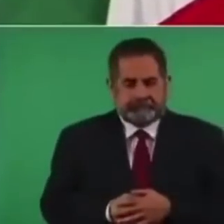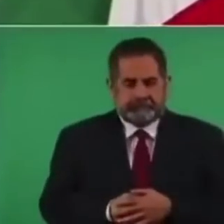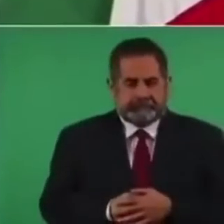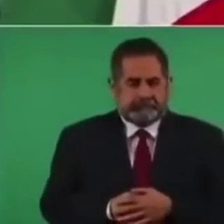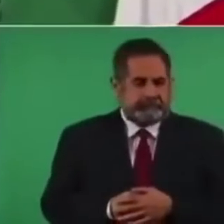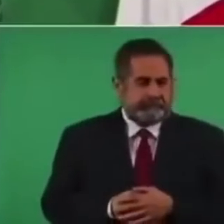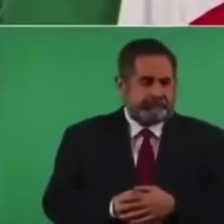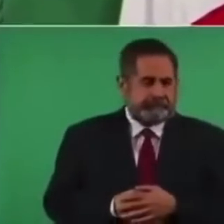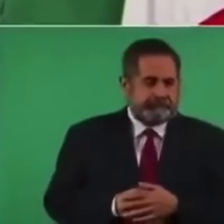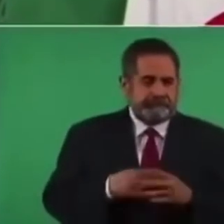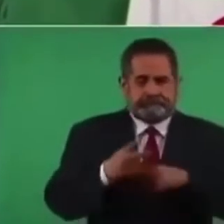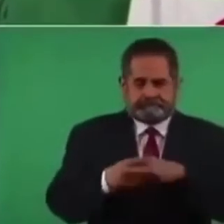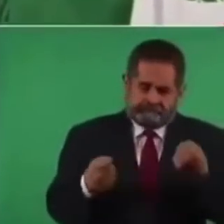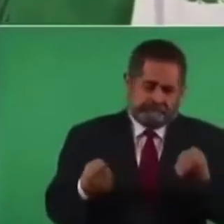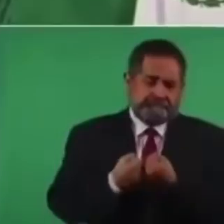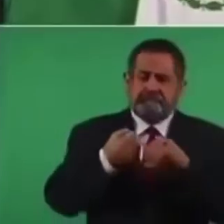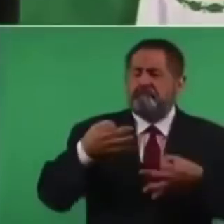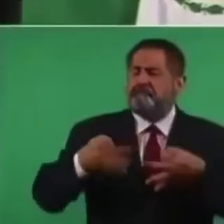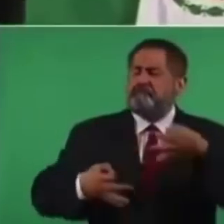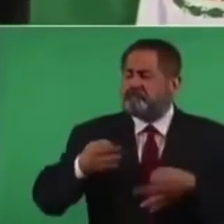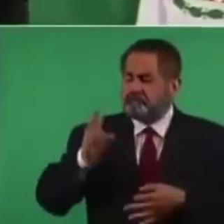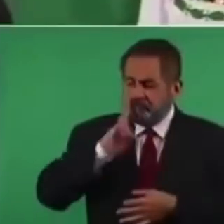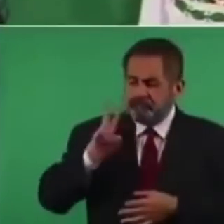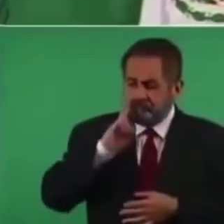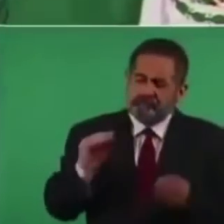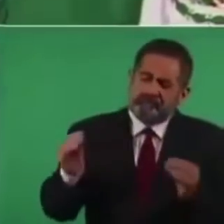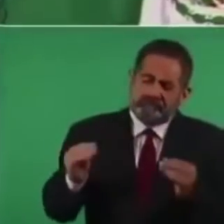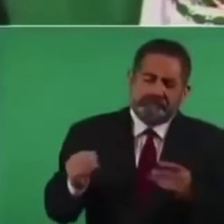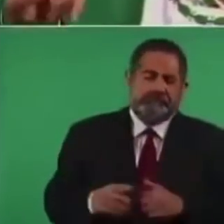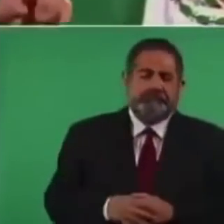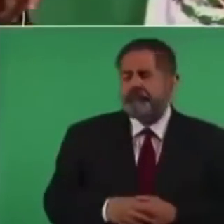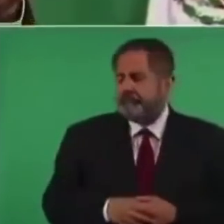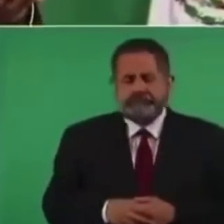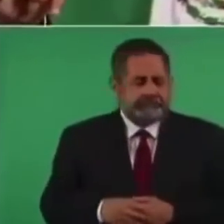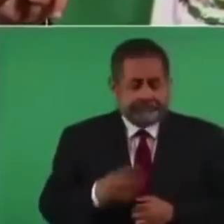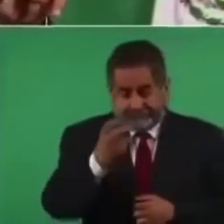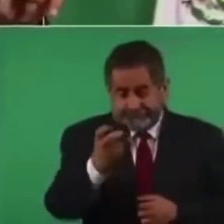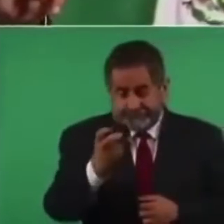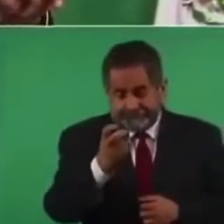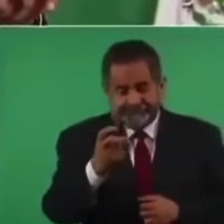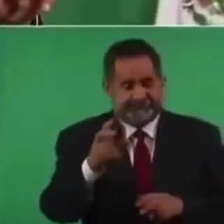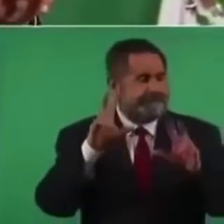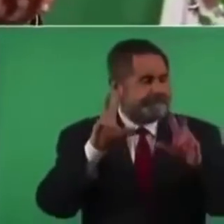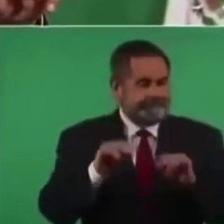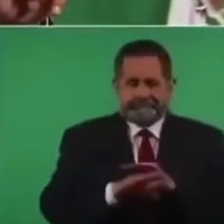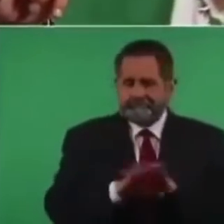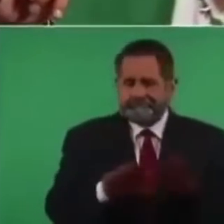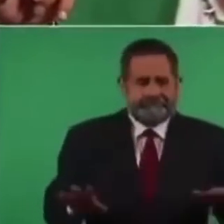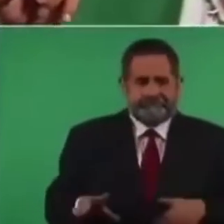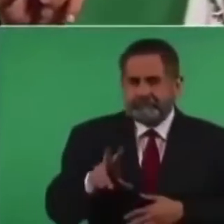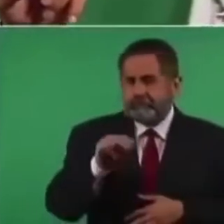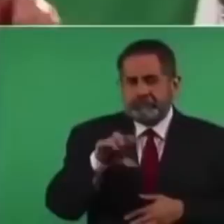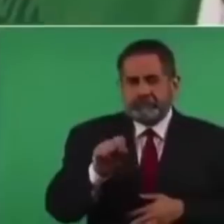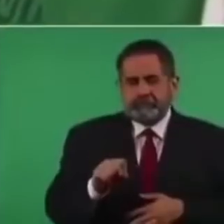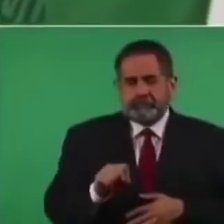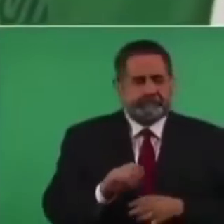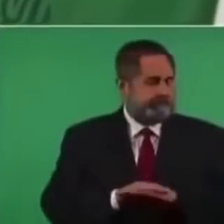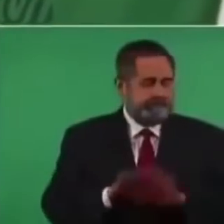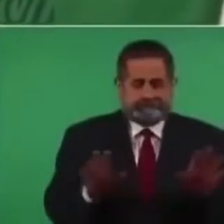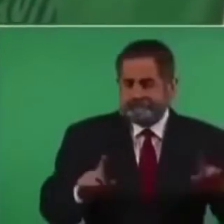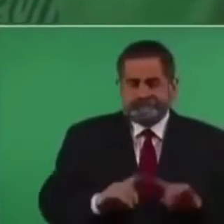vámonos al pleito vamos al litigio no está así la